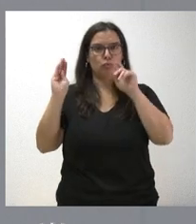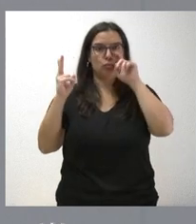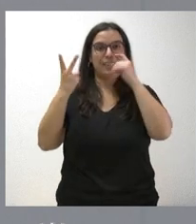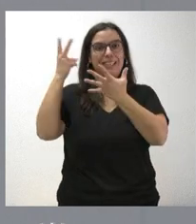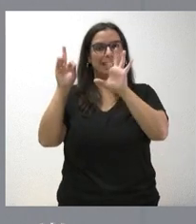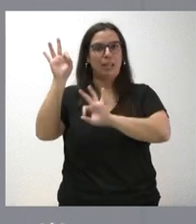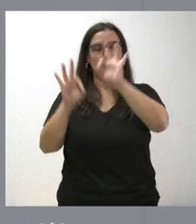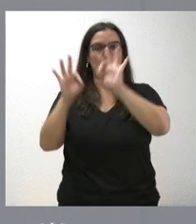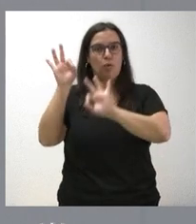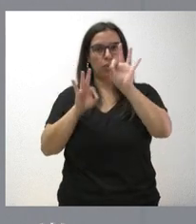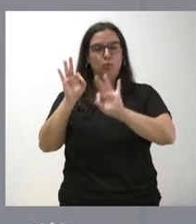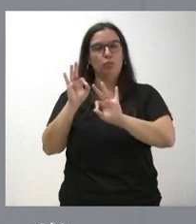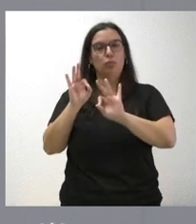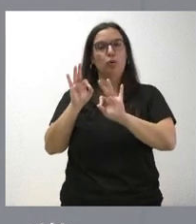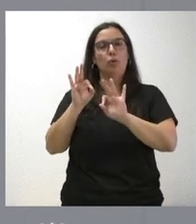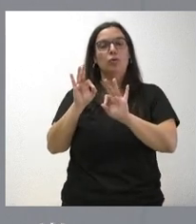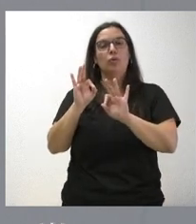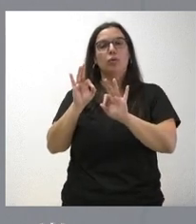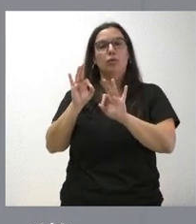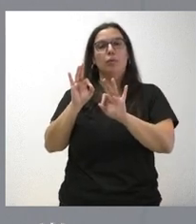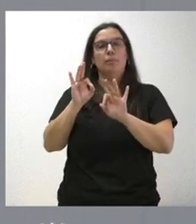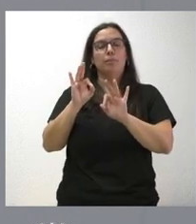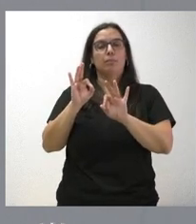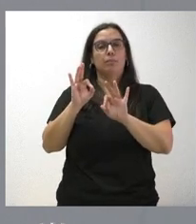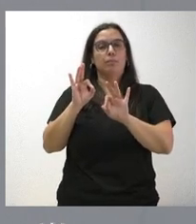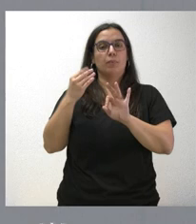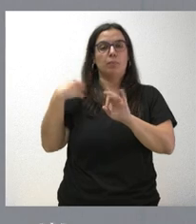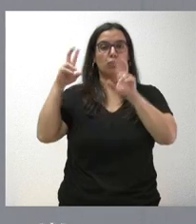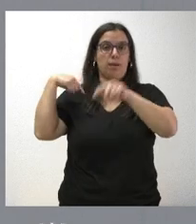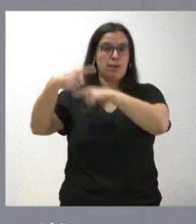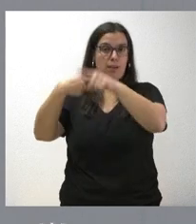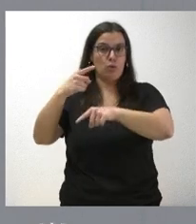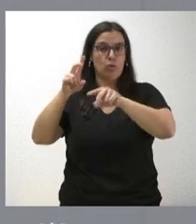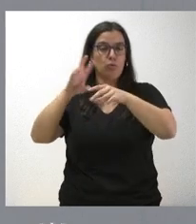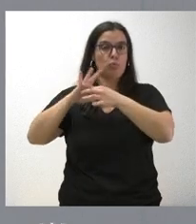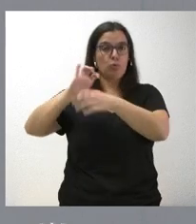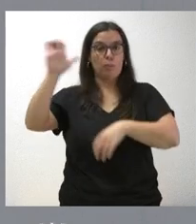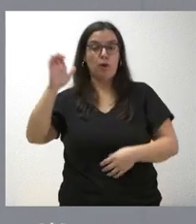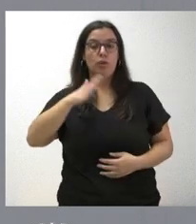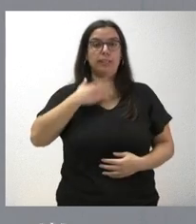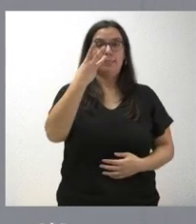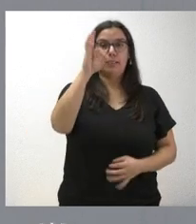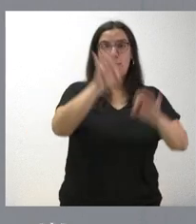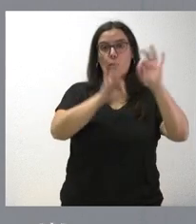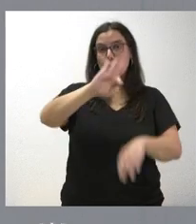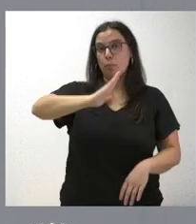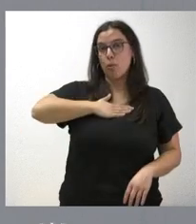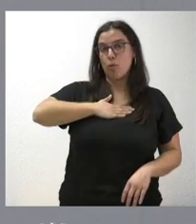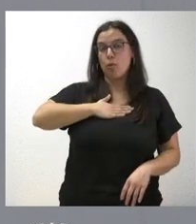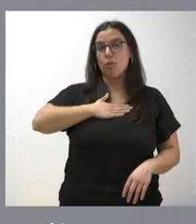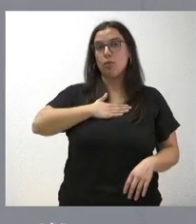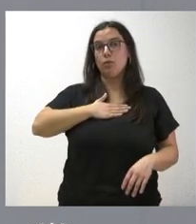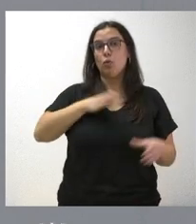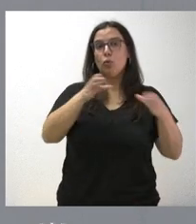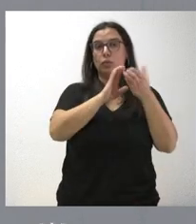70 procedentes del mecanismo de perdón procedentes de next generation de la Unión Europea y 30% procedentes a por